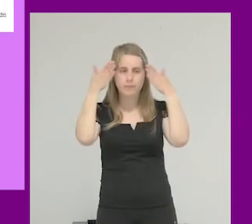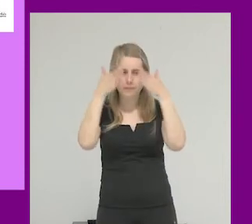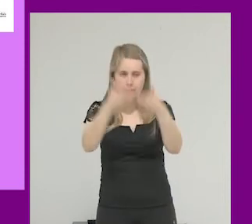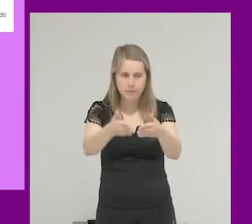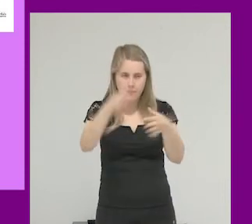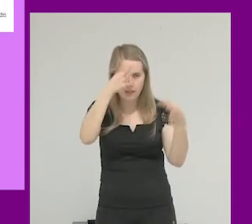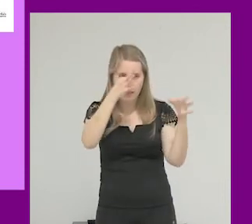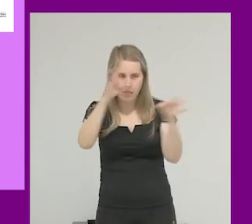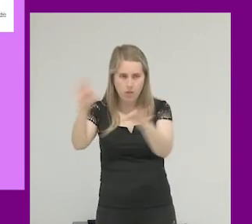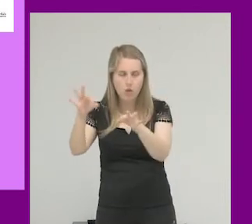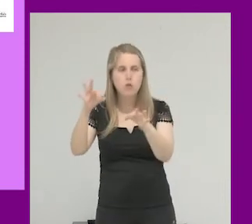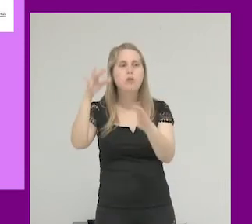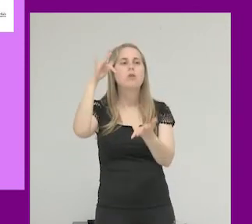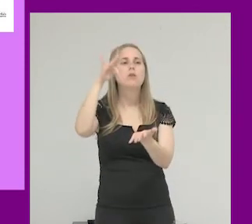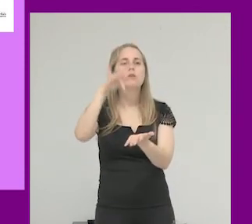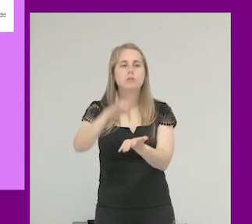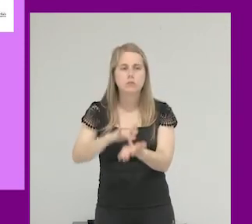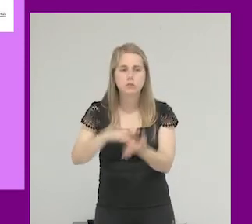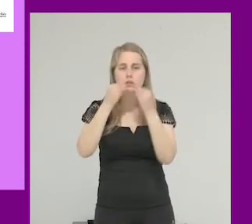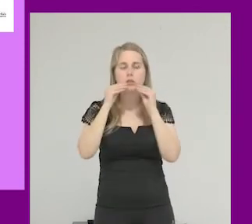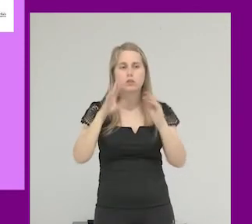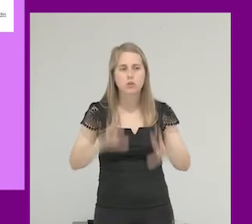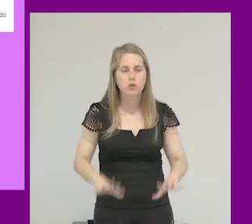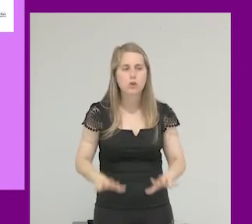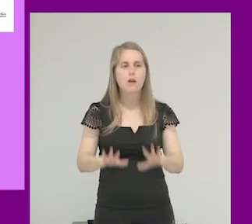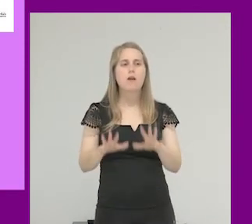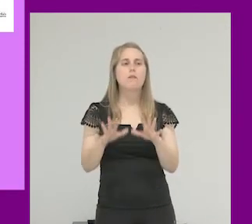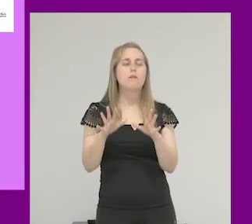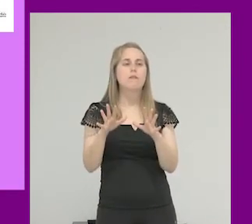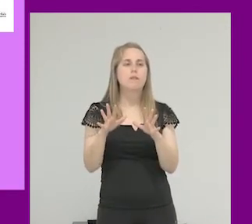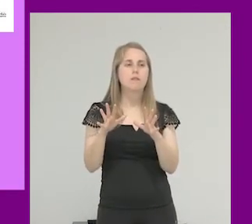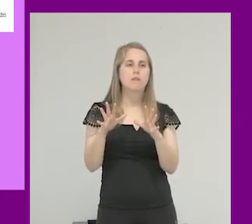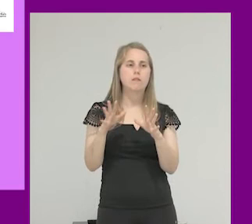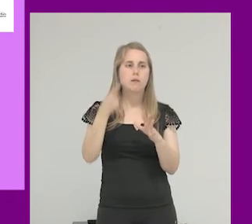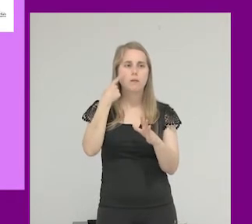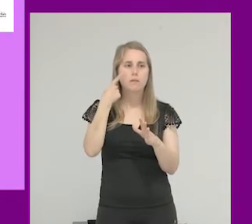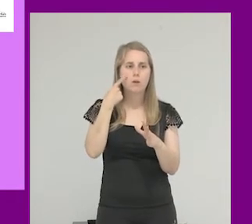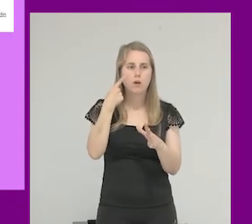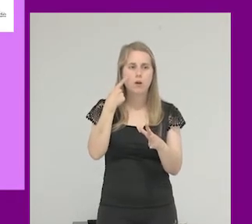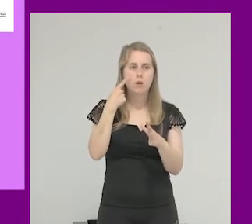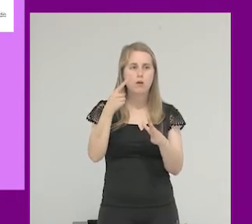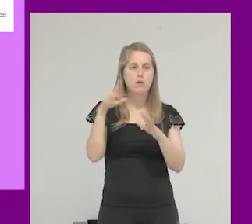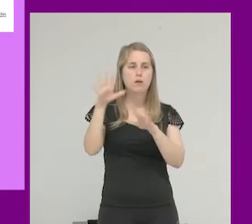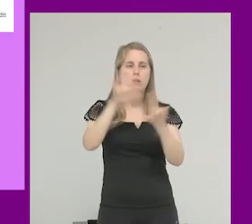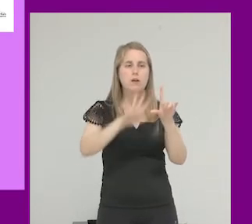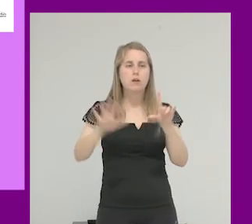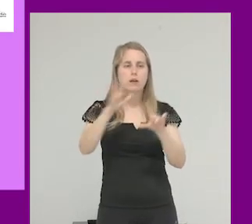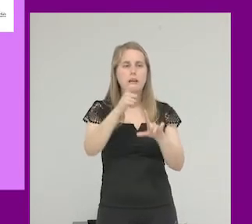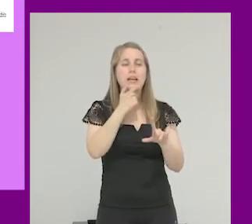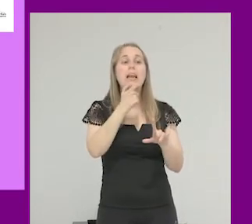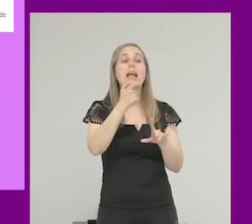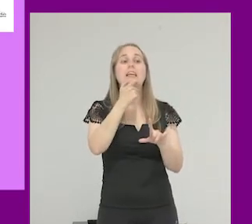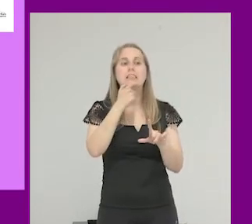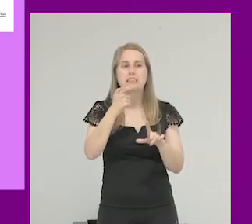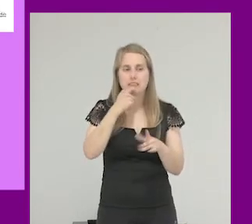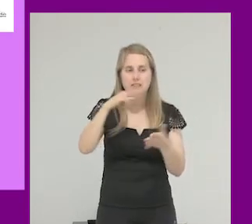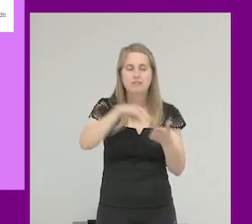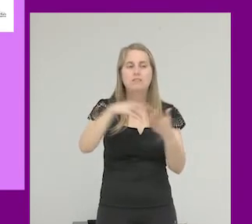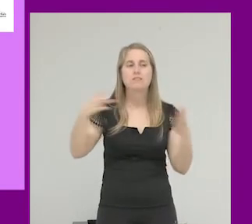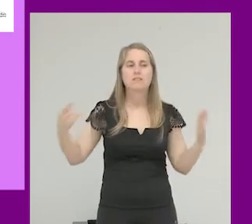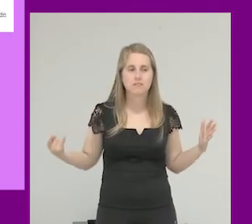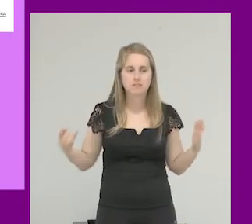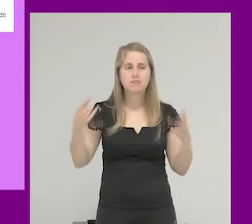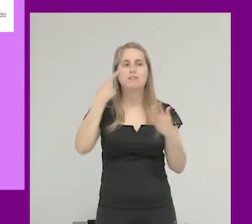hitos históricos del contexto occidental, las sufragistas inglesas aprendieron algunas técnicas de jiu-jitsu